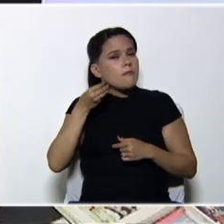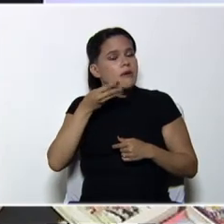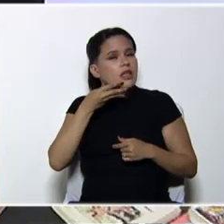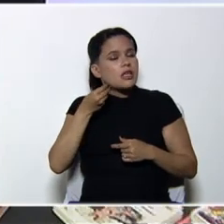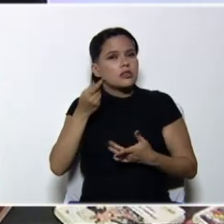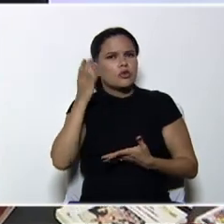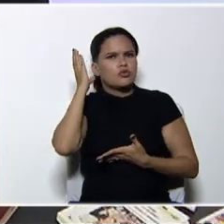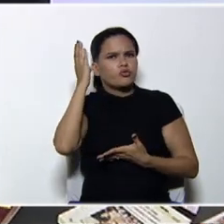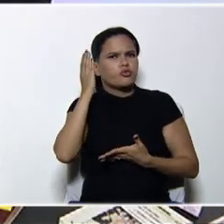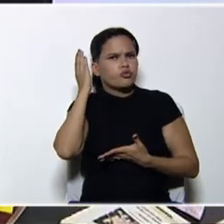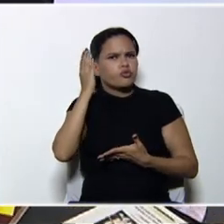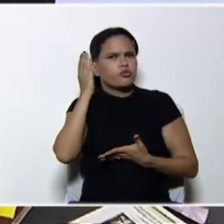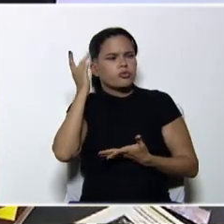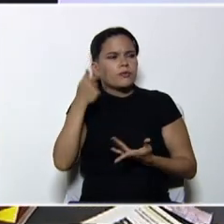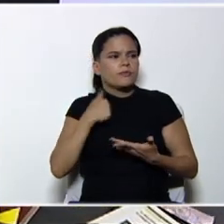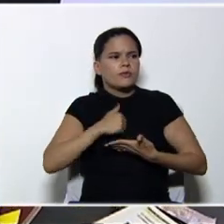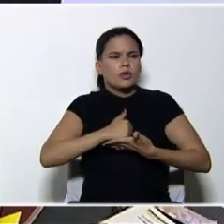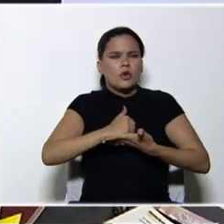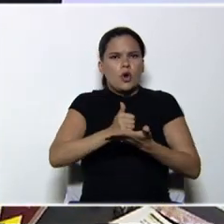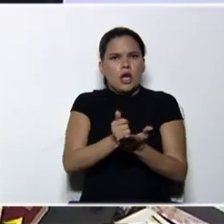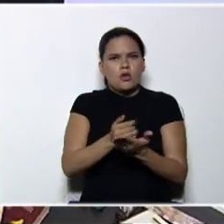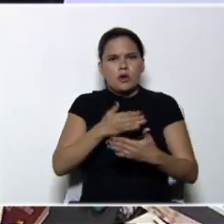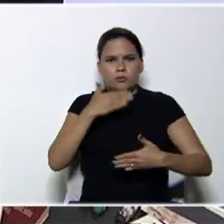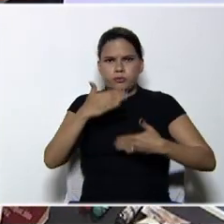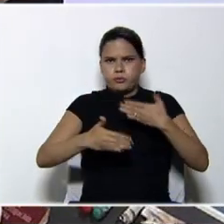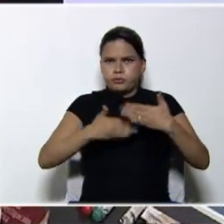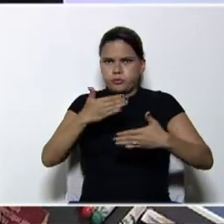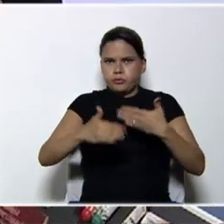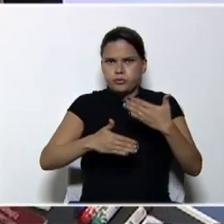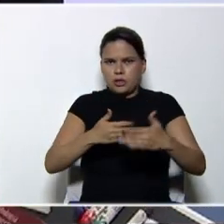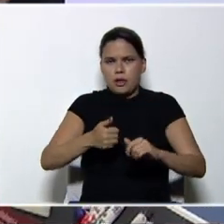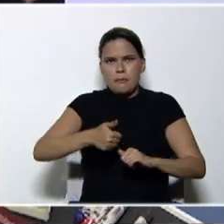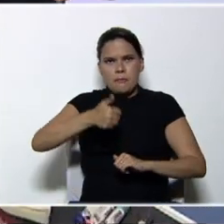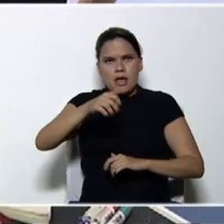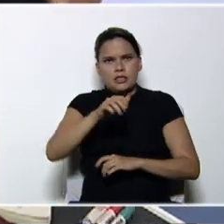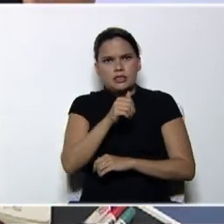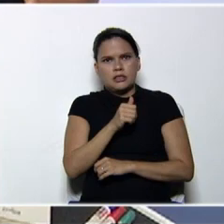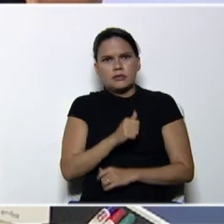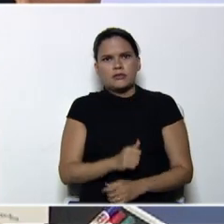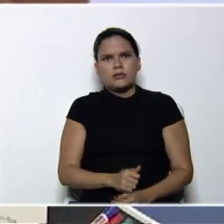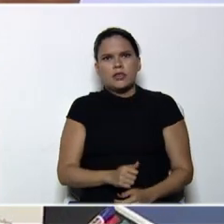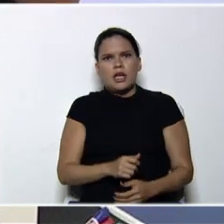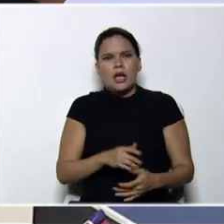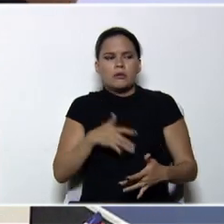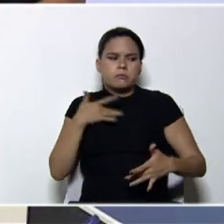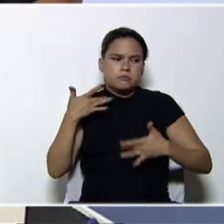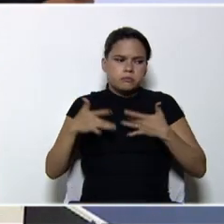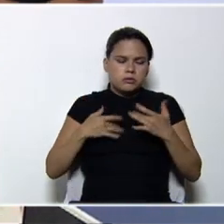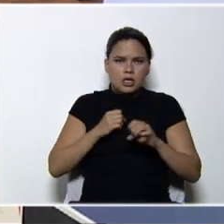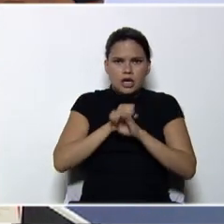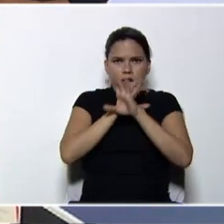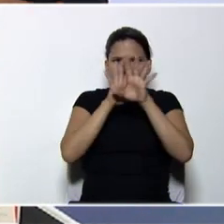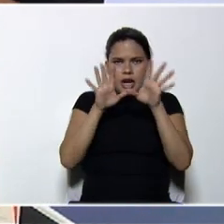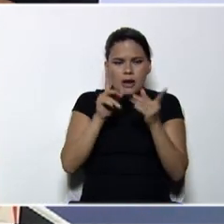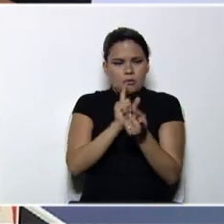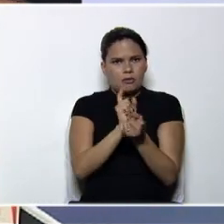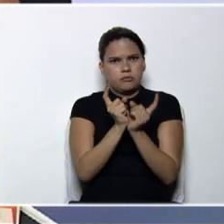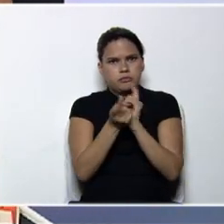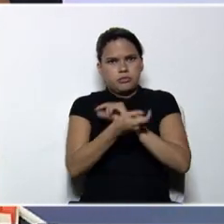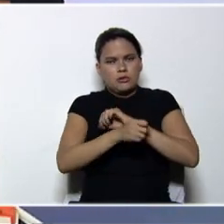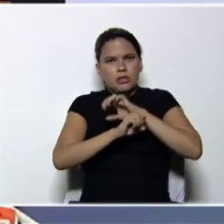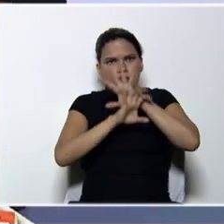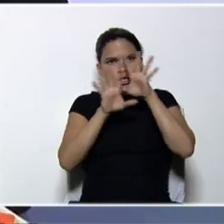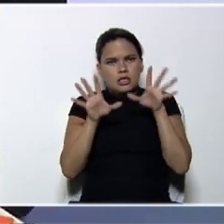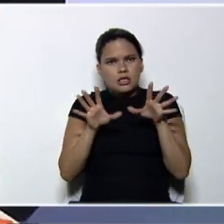su conocimiento, nos ayudan a desarrollar más y mejor, en este caso, acciones concretas para transformar esa realidad,